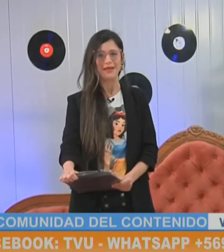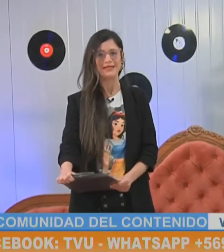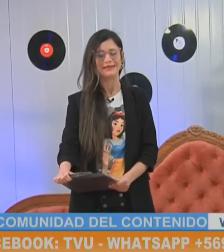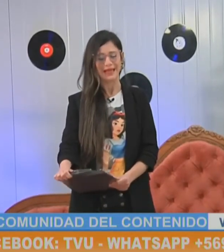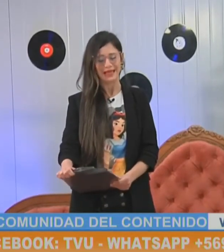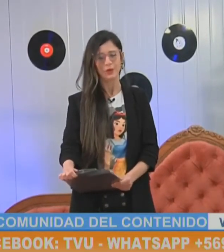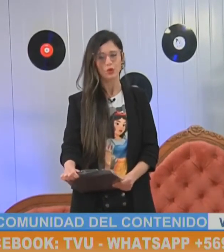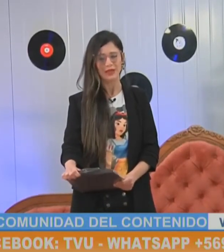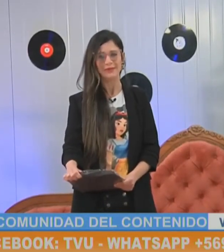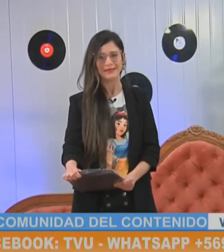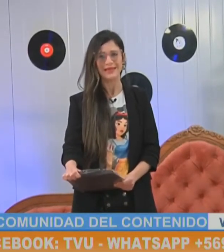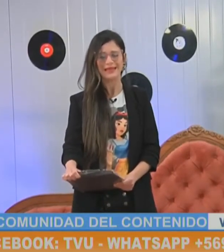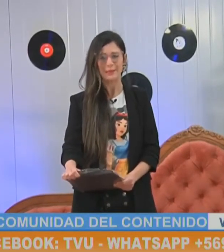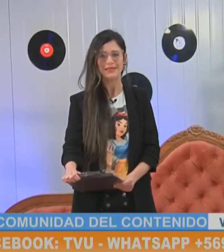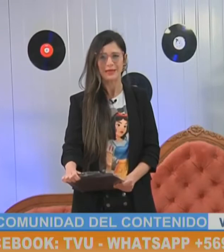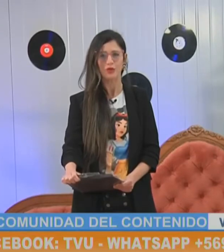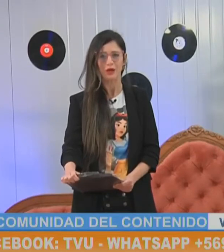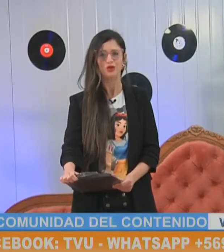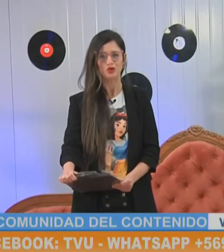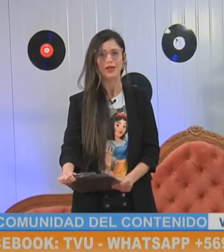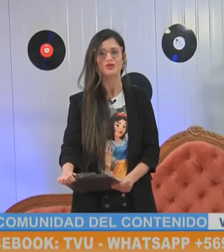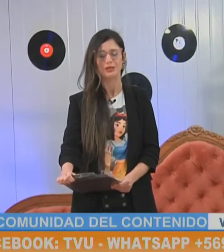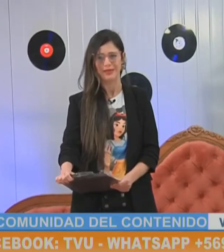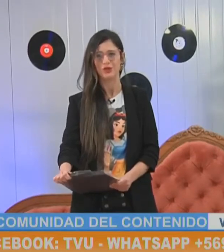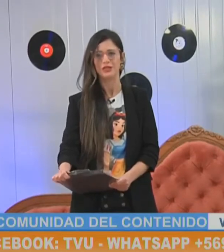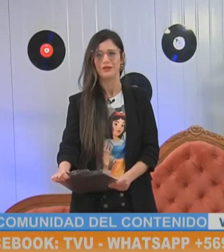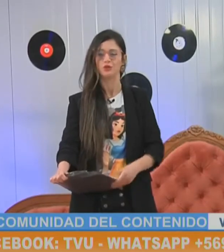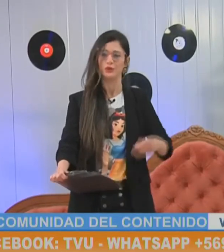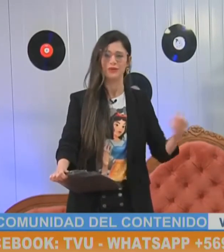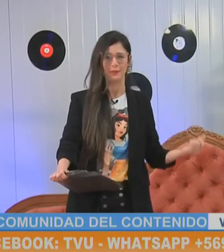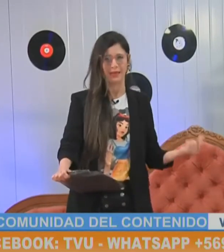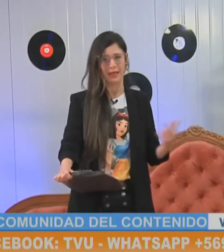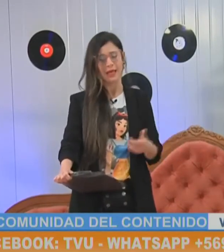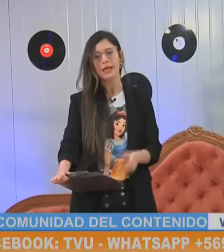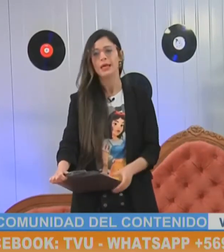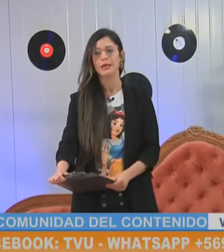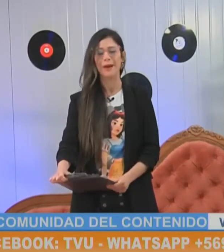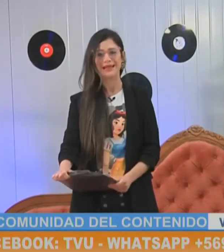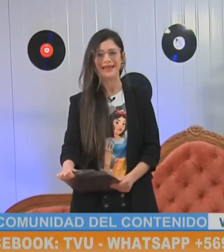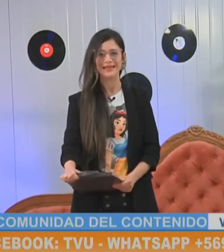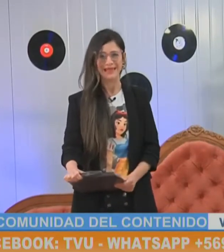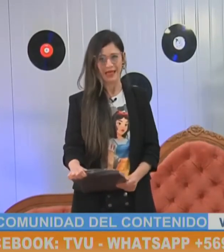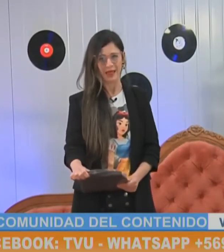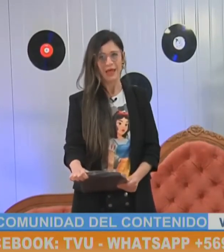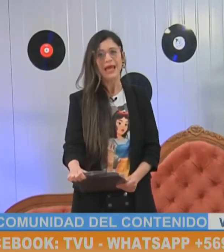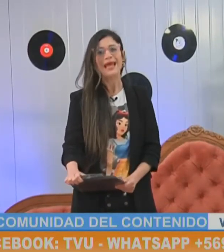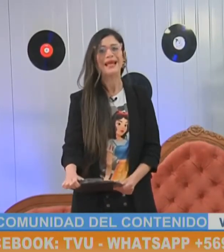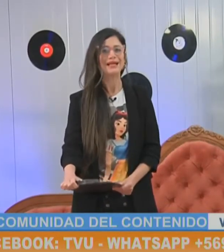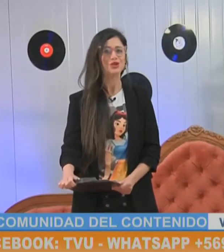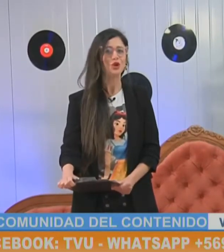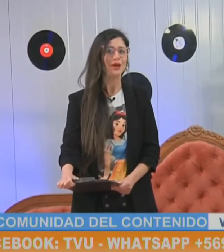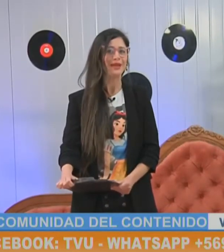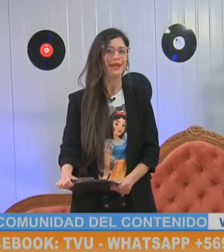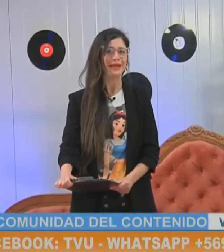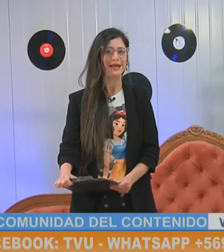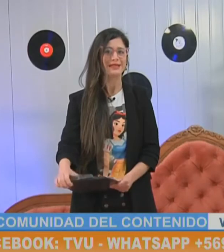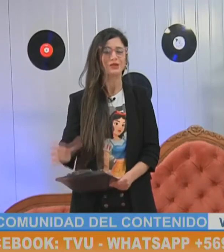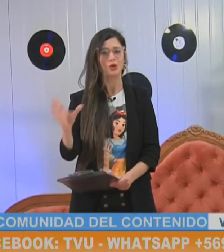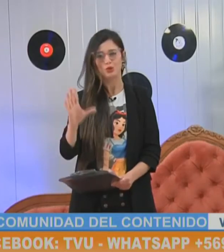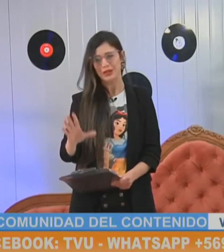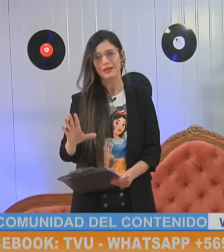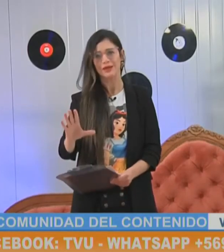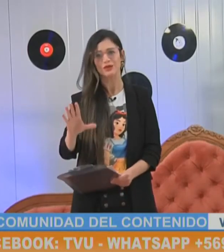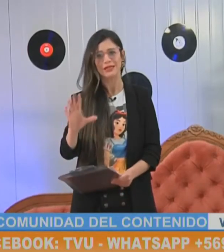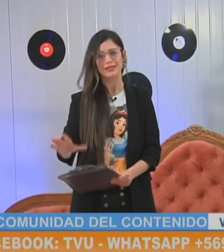canal presentarles justamente qué está pasando hoy día con todos esos atochamientos que se vivieron durante la mañana y parte de la tarde. En caso de que quiera,